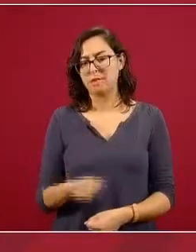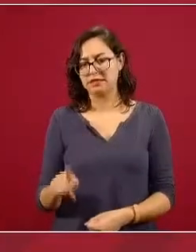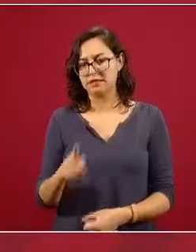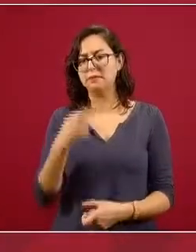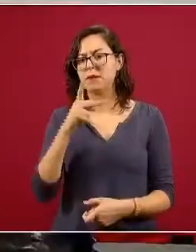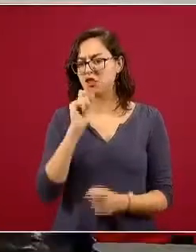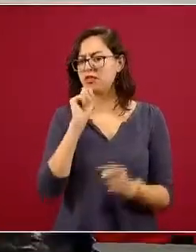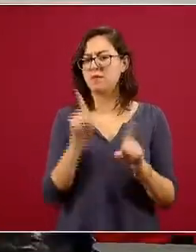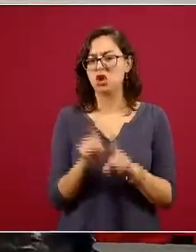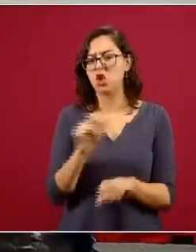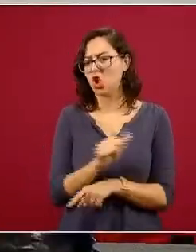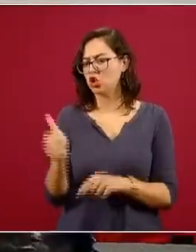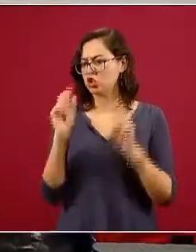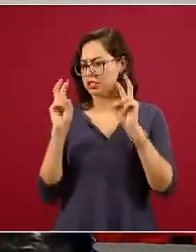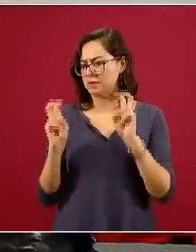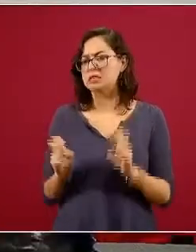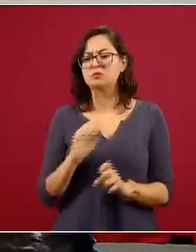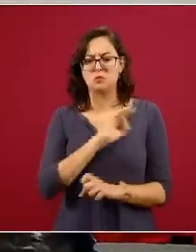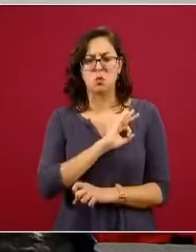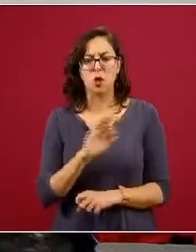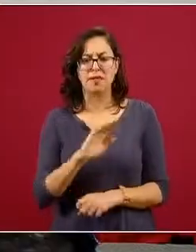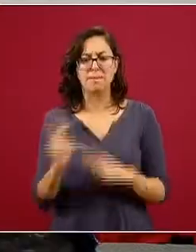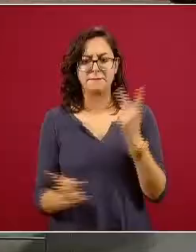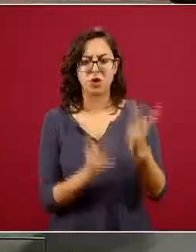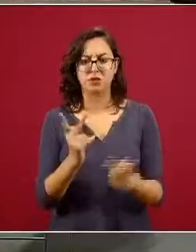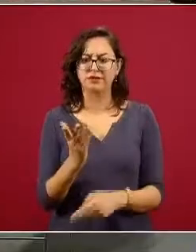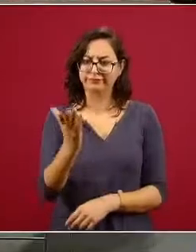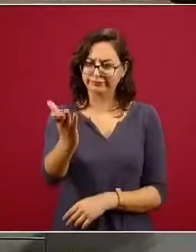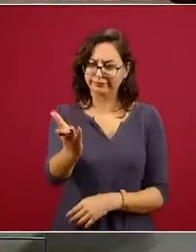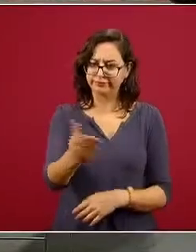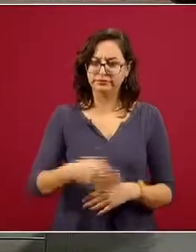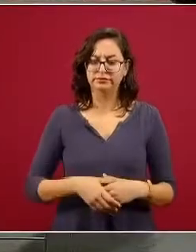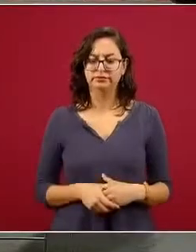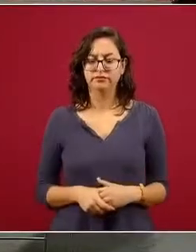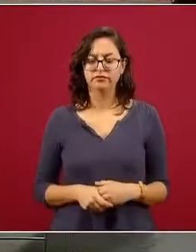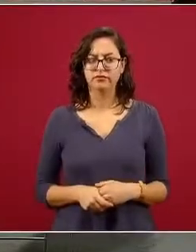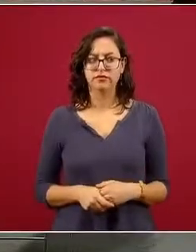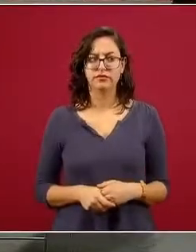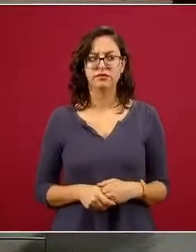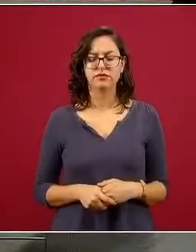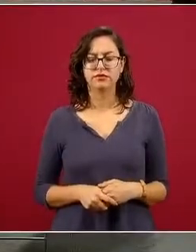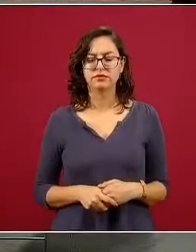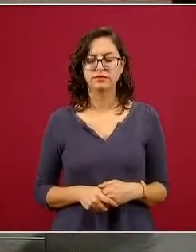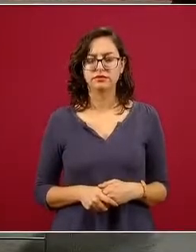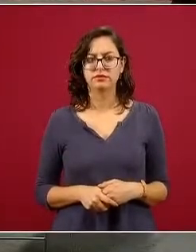también sobre otros temas que consideren pertinentes. Por favor.